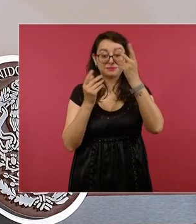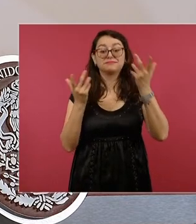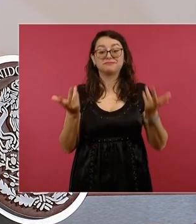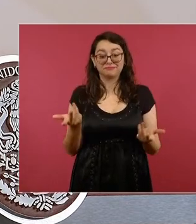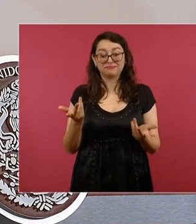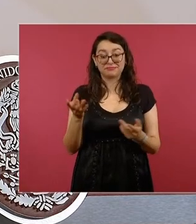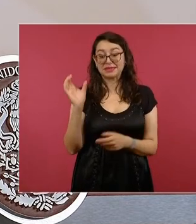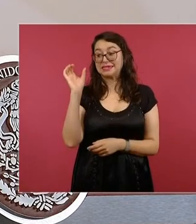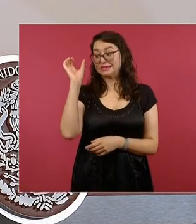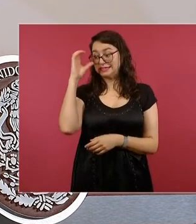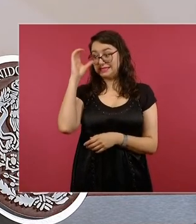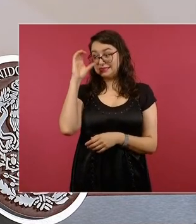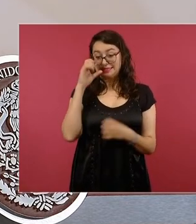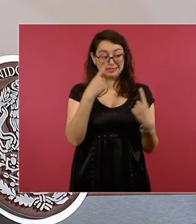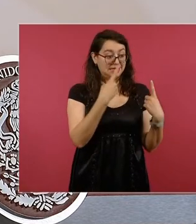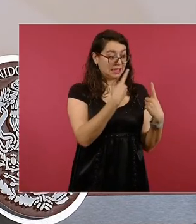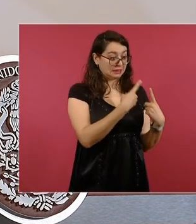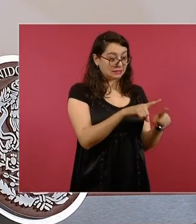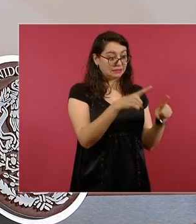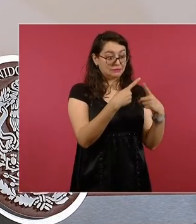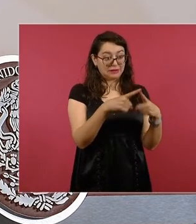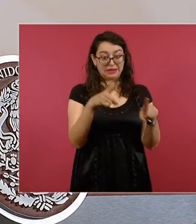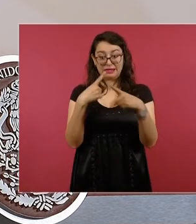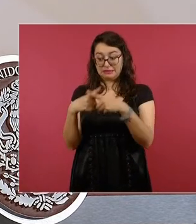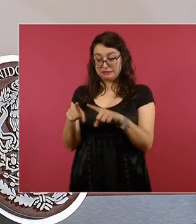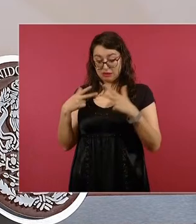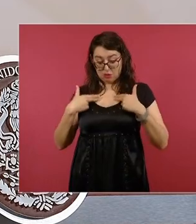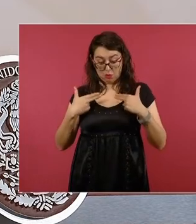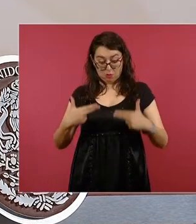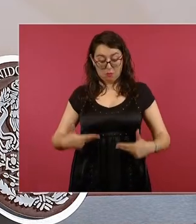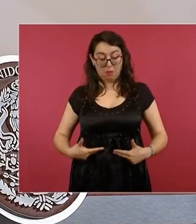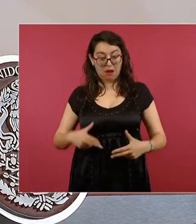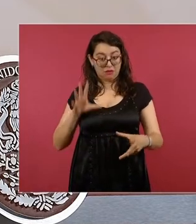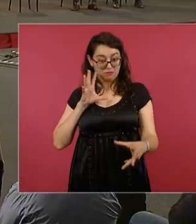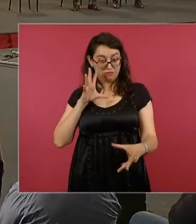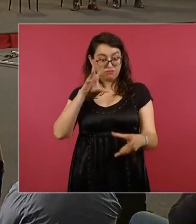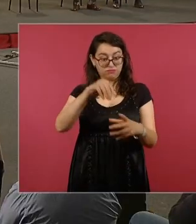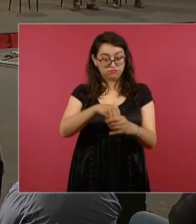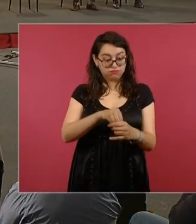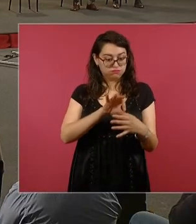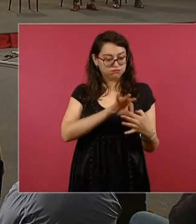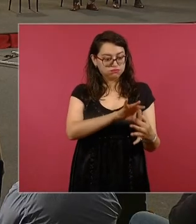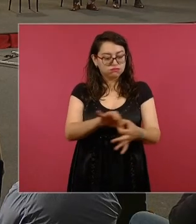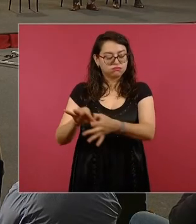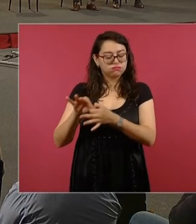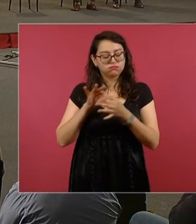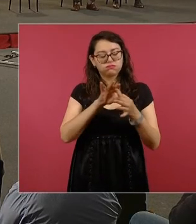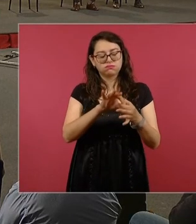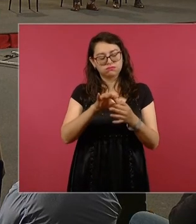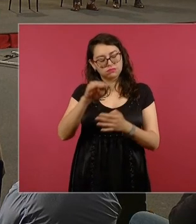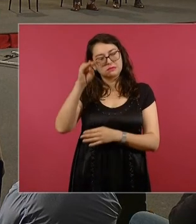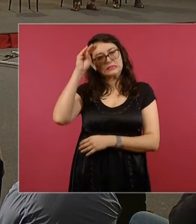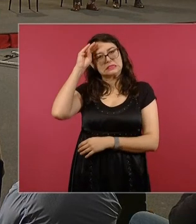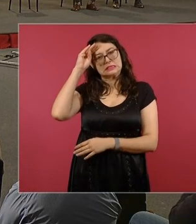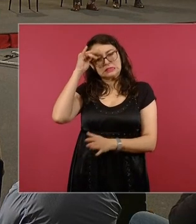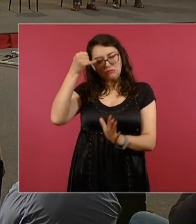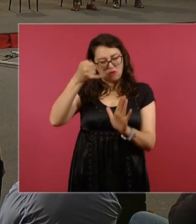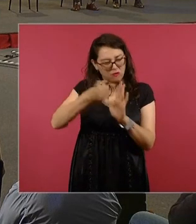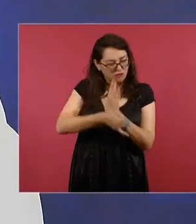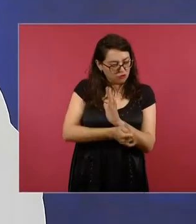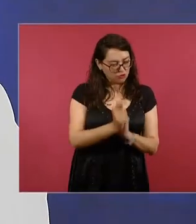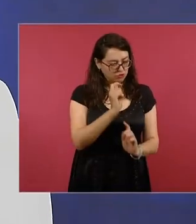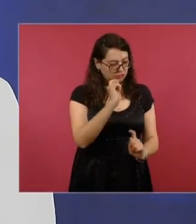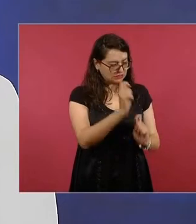ciencias complementadas con un enfoque humanista que permite ahondar de manera reflexiva, crítica, rigurosa